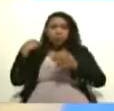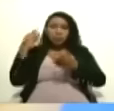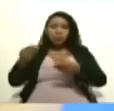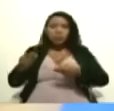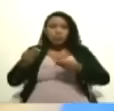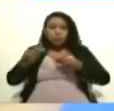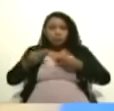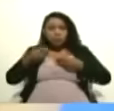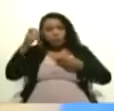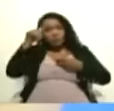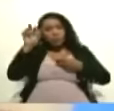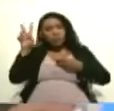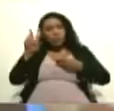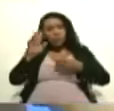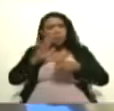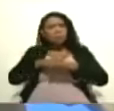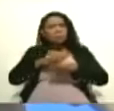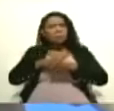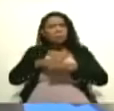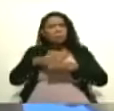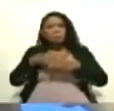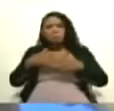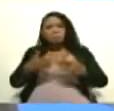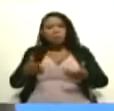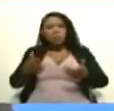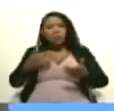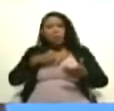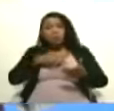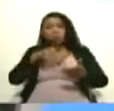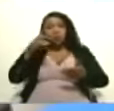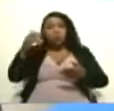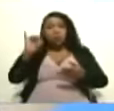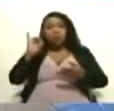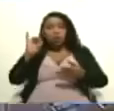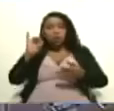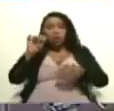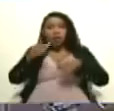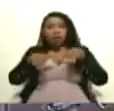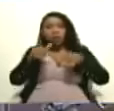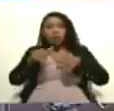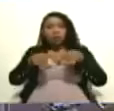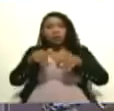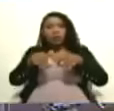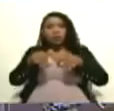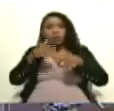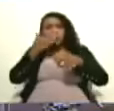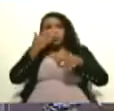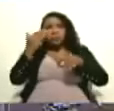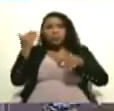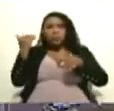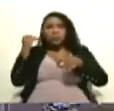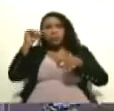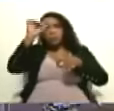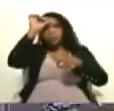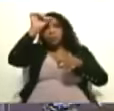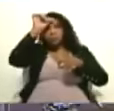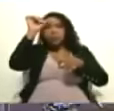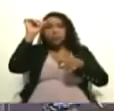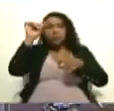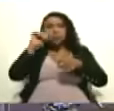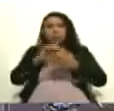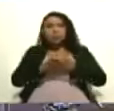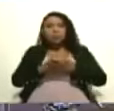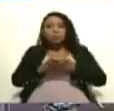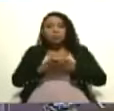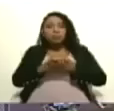de Venezuela porque hemos tenido en la elección de el pasado domingo la